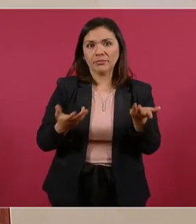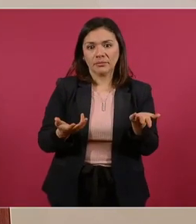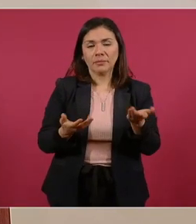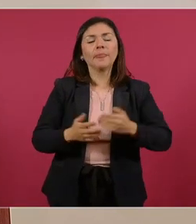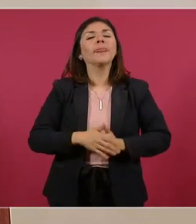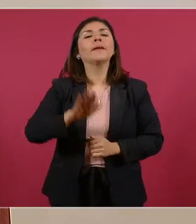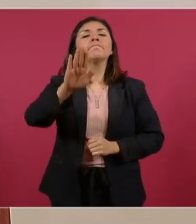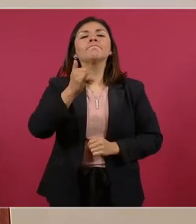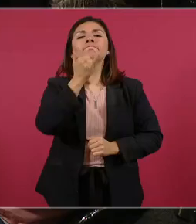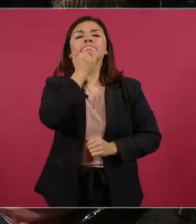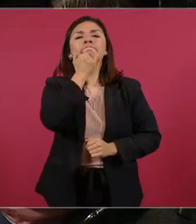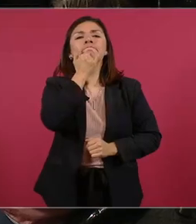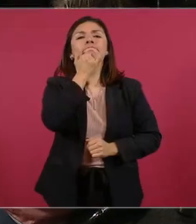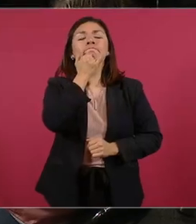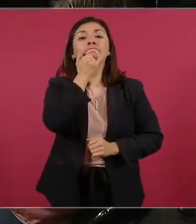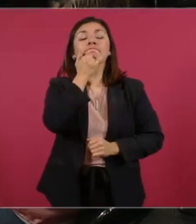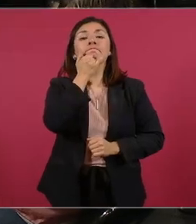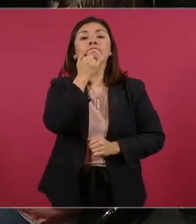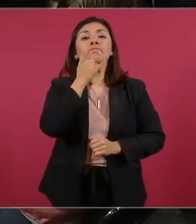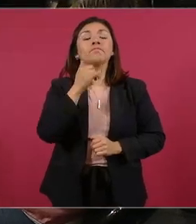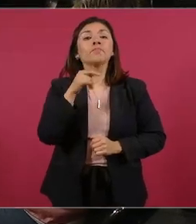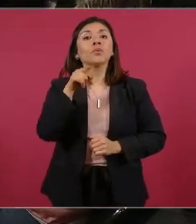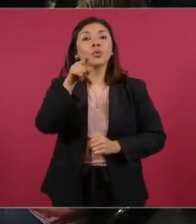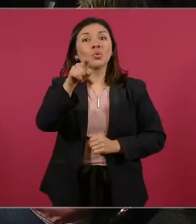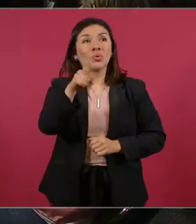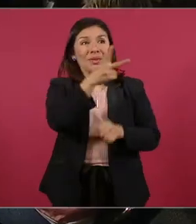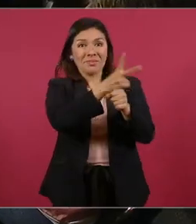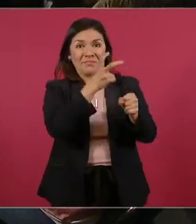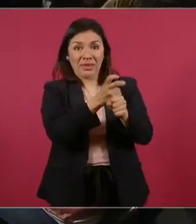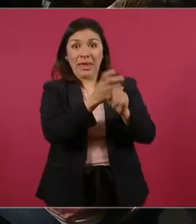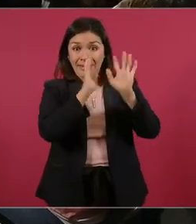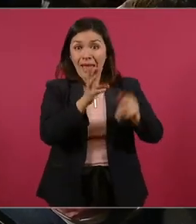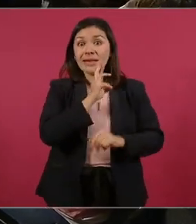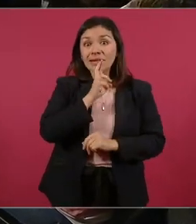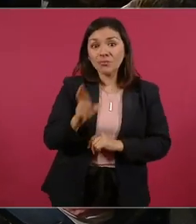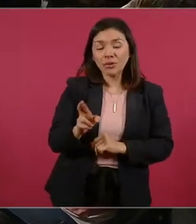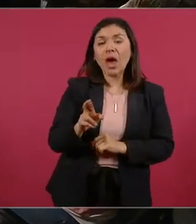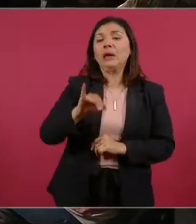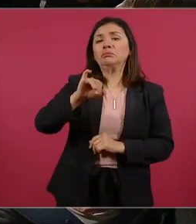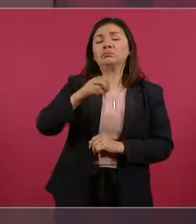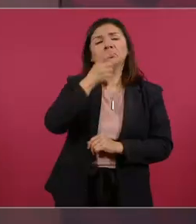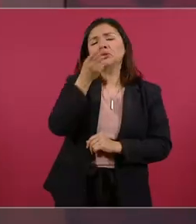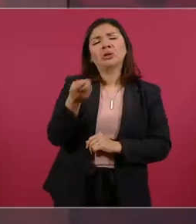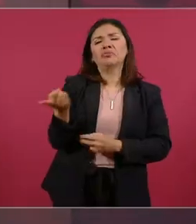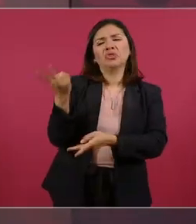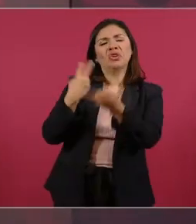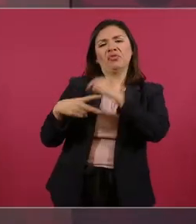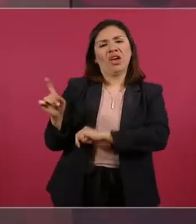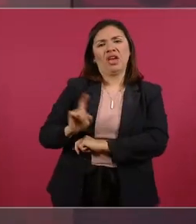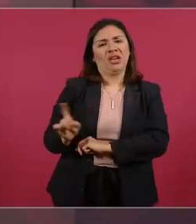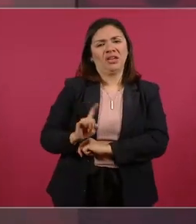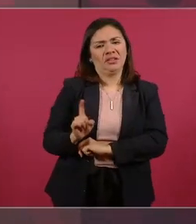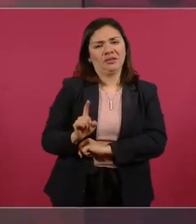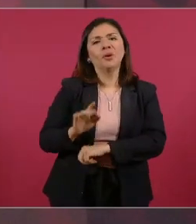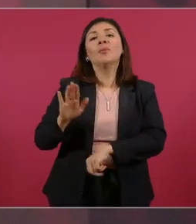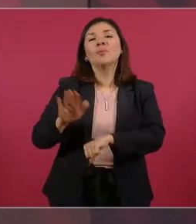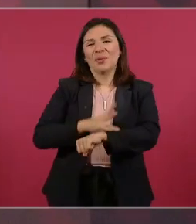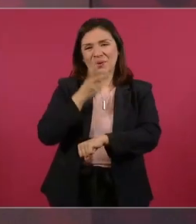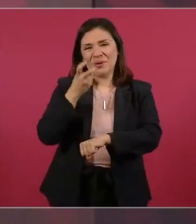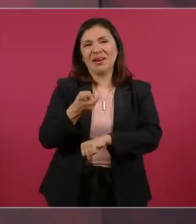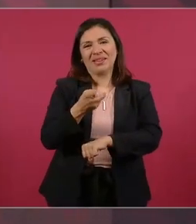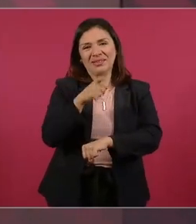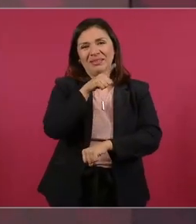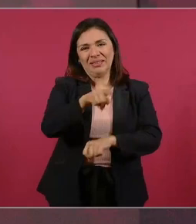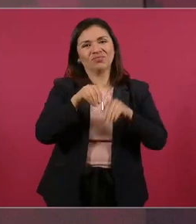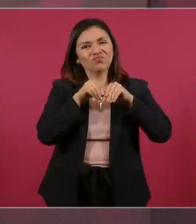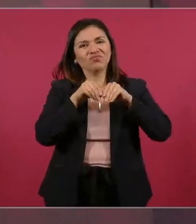Por cierto, ¿no le ha respondido la invitación que le hizo? Sí, dijo que no viene, por eso publicaron